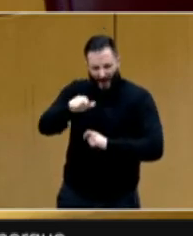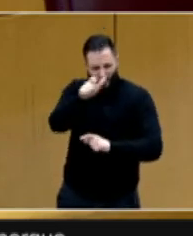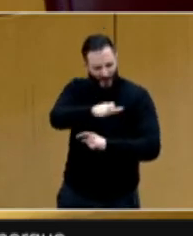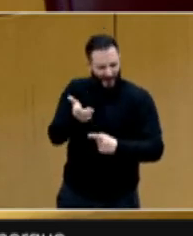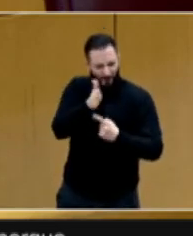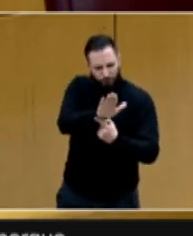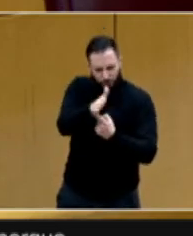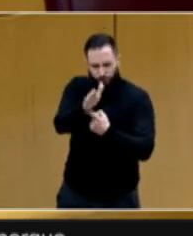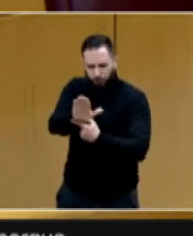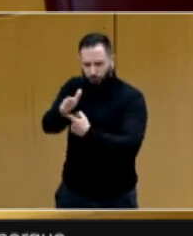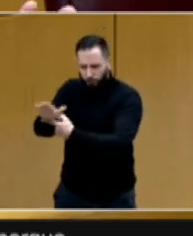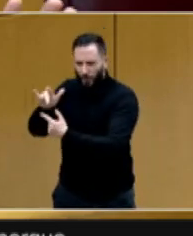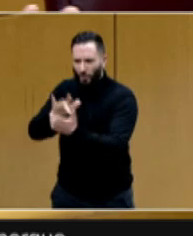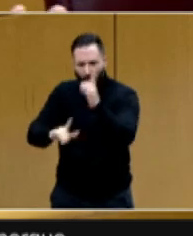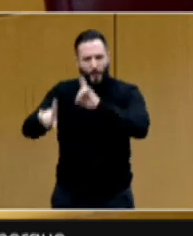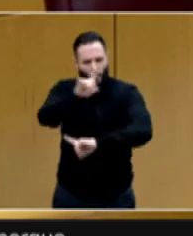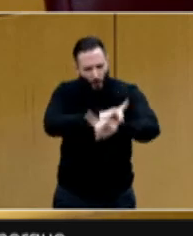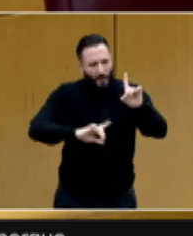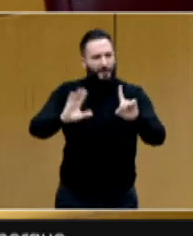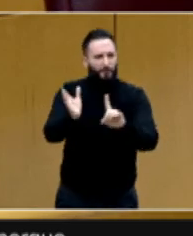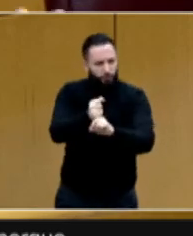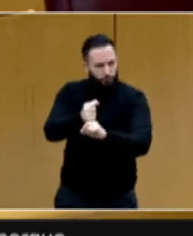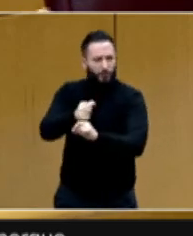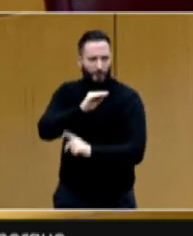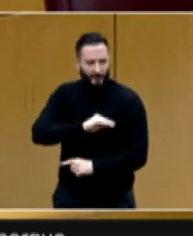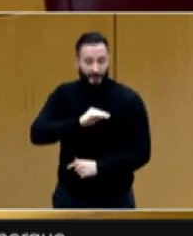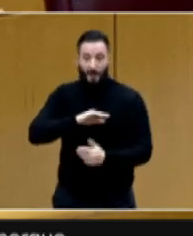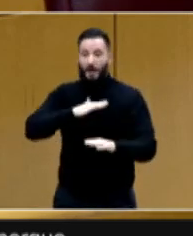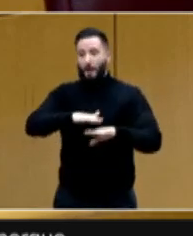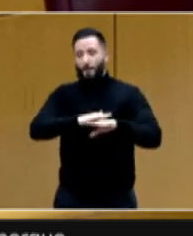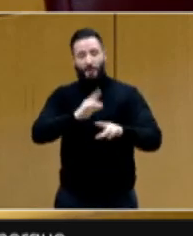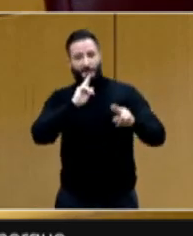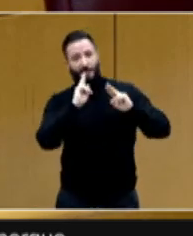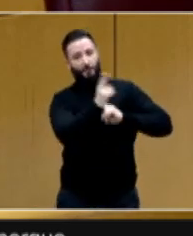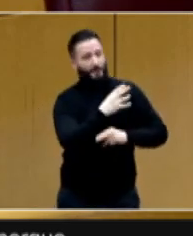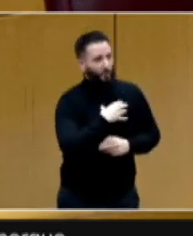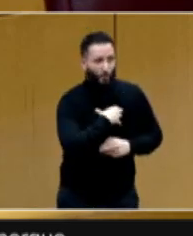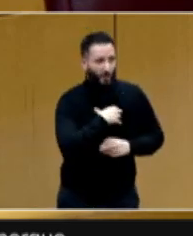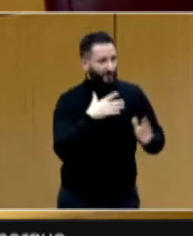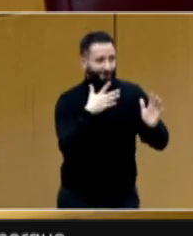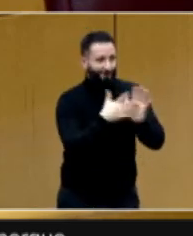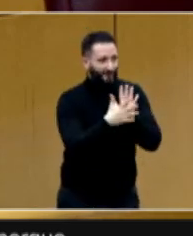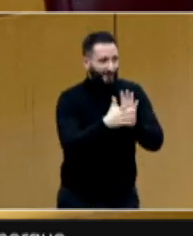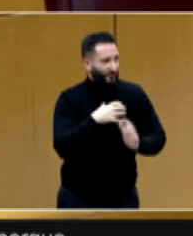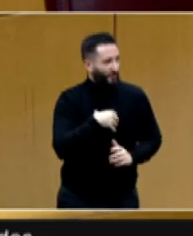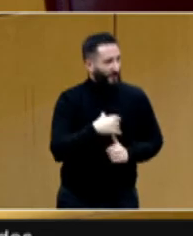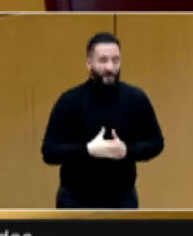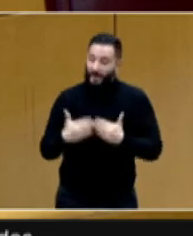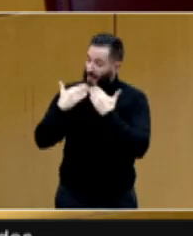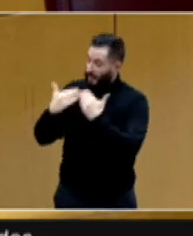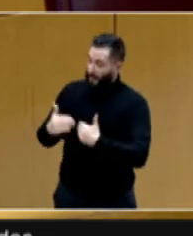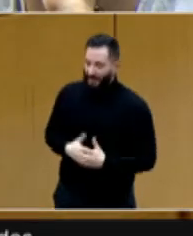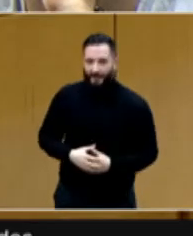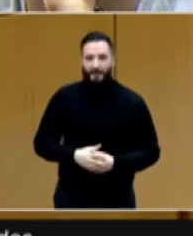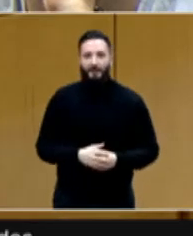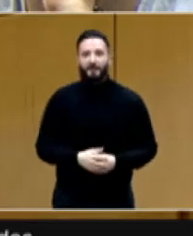con dificultades de aplicación entonces Disculpe que no la conteste directamente pero es que no tengo ese caso yo se lo agradezco y me